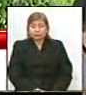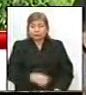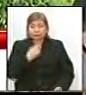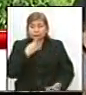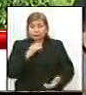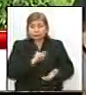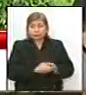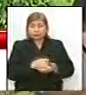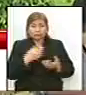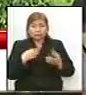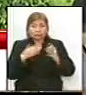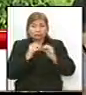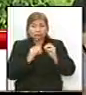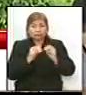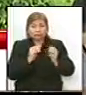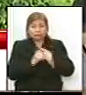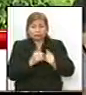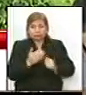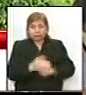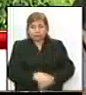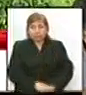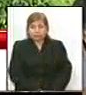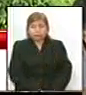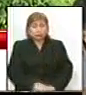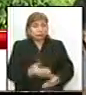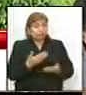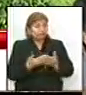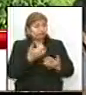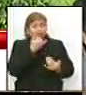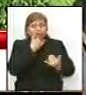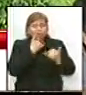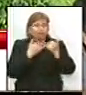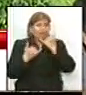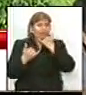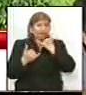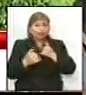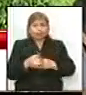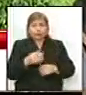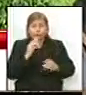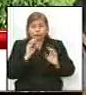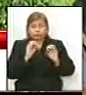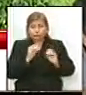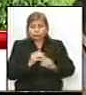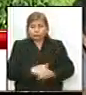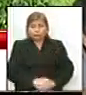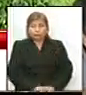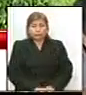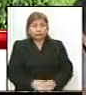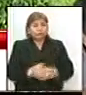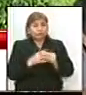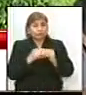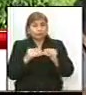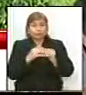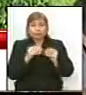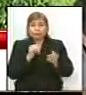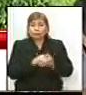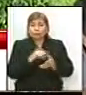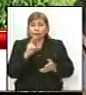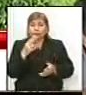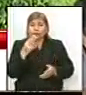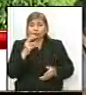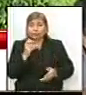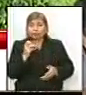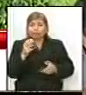Queremos articulación del mercado, aún con dificultades, lo que es la reconversión productiva, más de 2.600